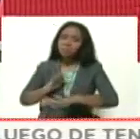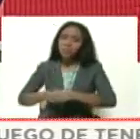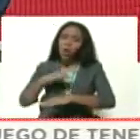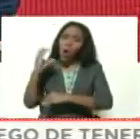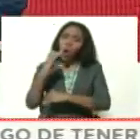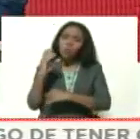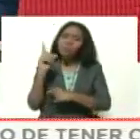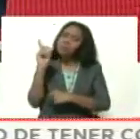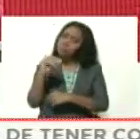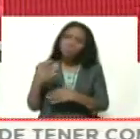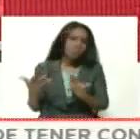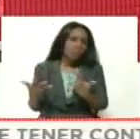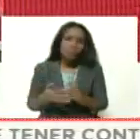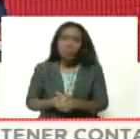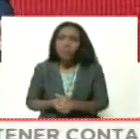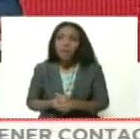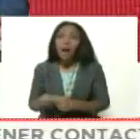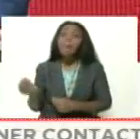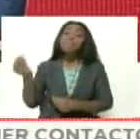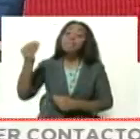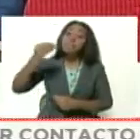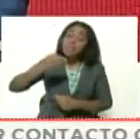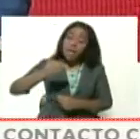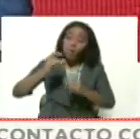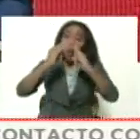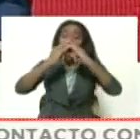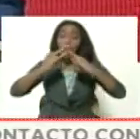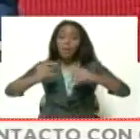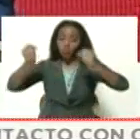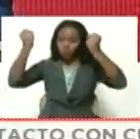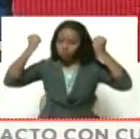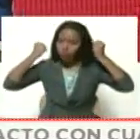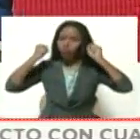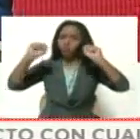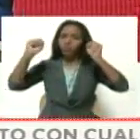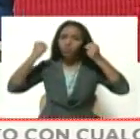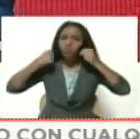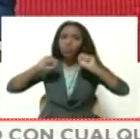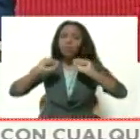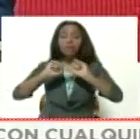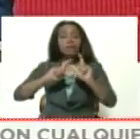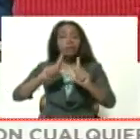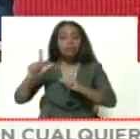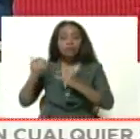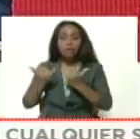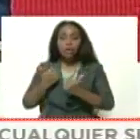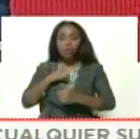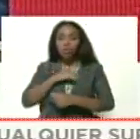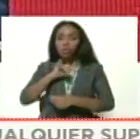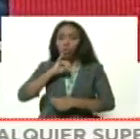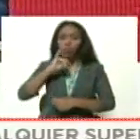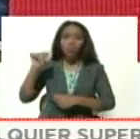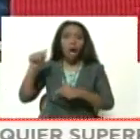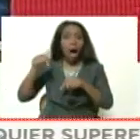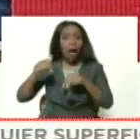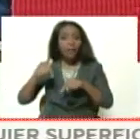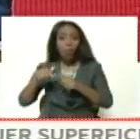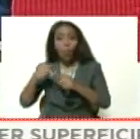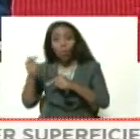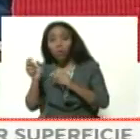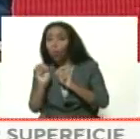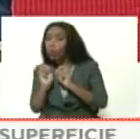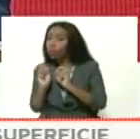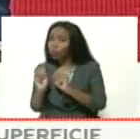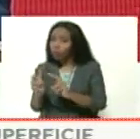también? Además de los campamentos de entrenamiento, que ya denunciamos aquí en otra